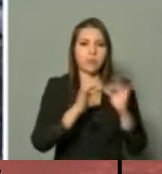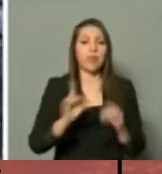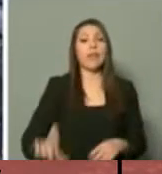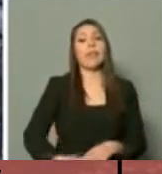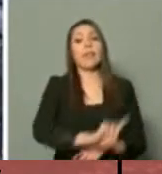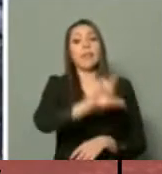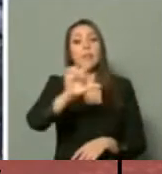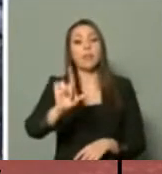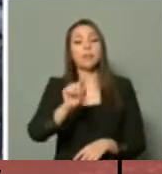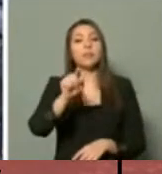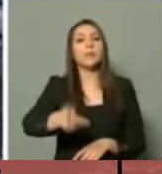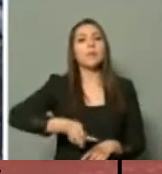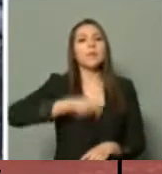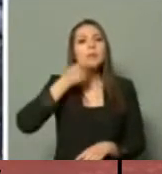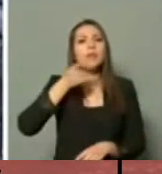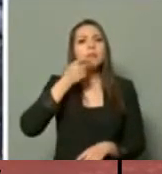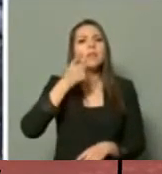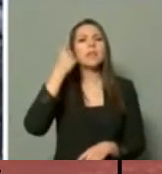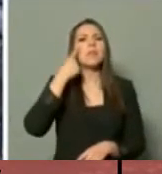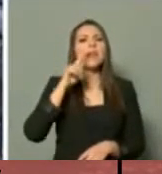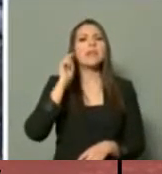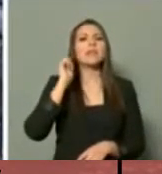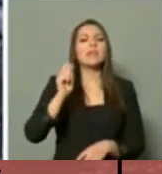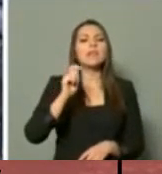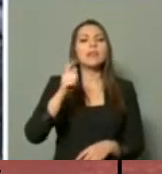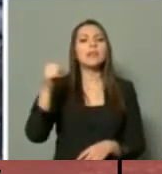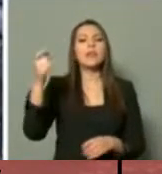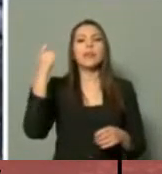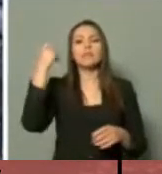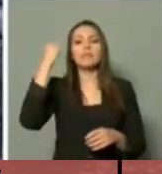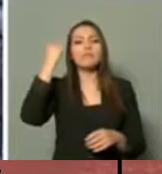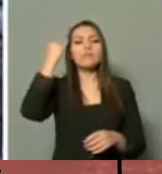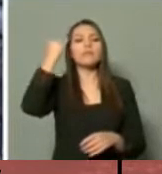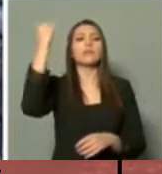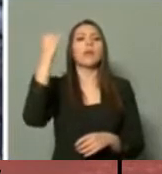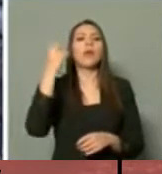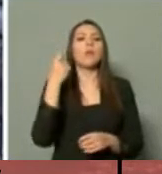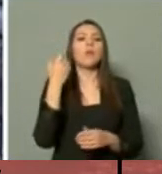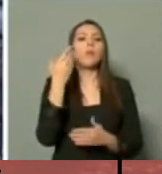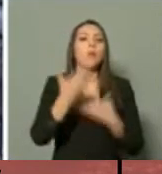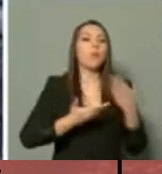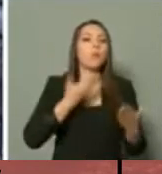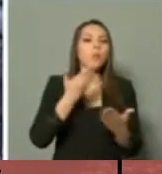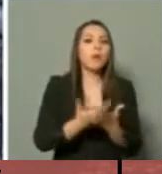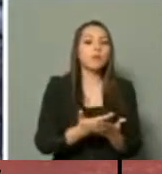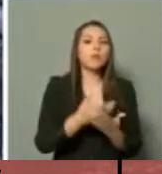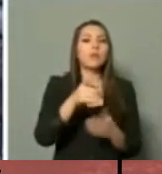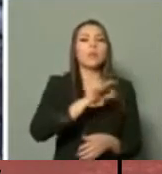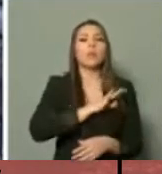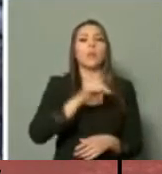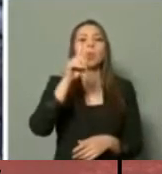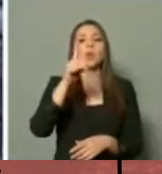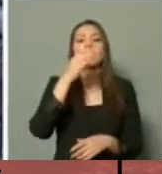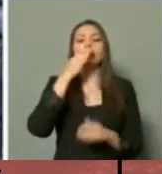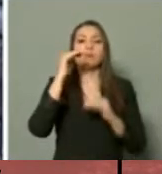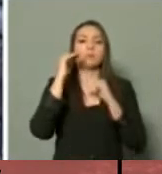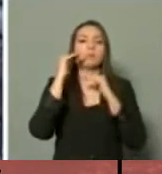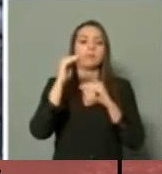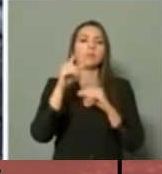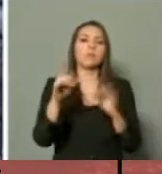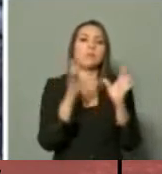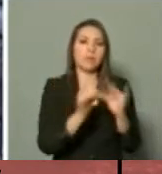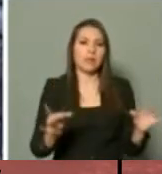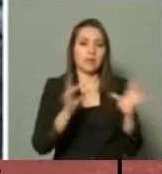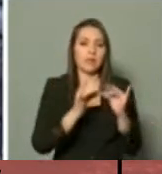una pregunta con la que se busca detonar un contraste de propuestas y ustedes podrán responder por un minuto. A continuación,